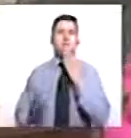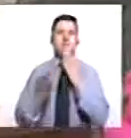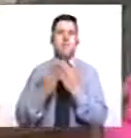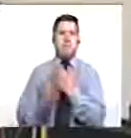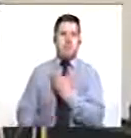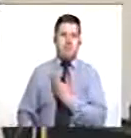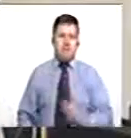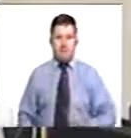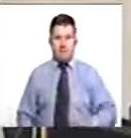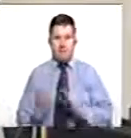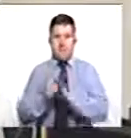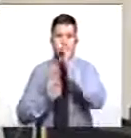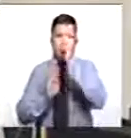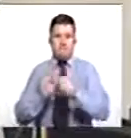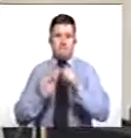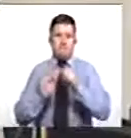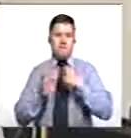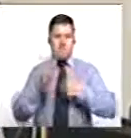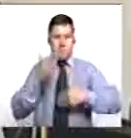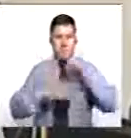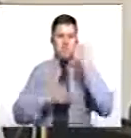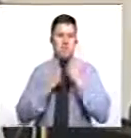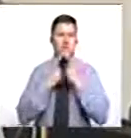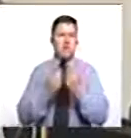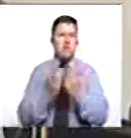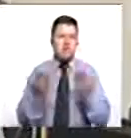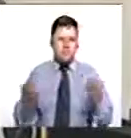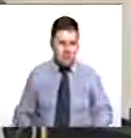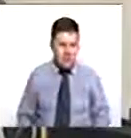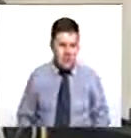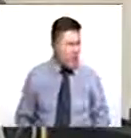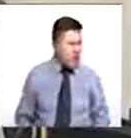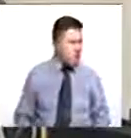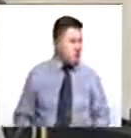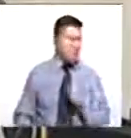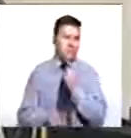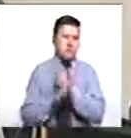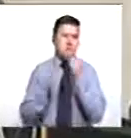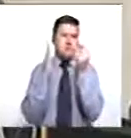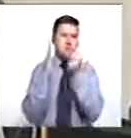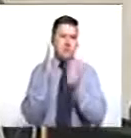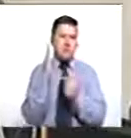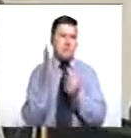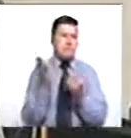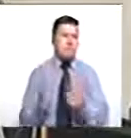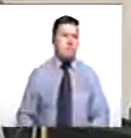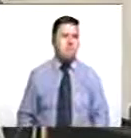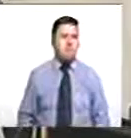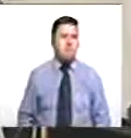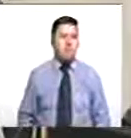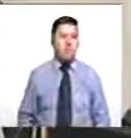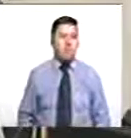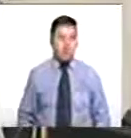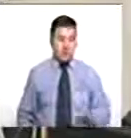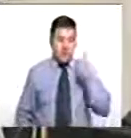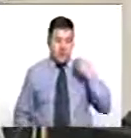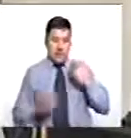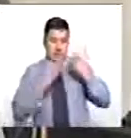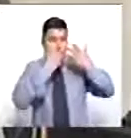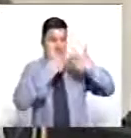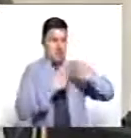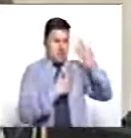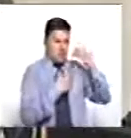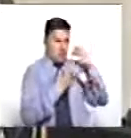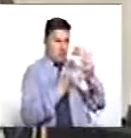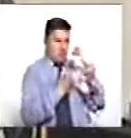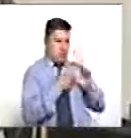presidenta. Yo quisiera empezar haciendo algunas precisiones. Cuando estas empresas eran 8 y